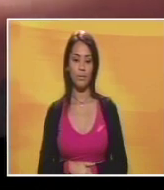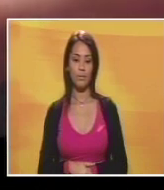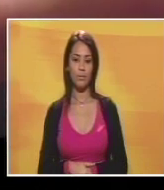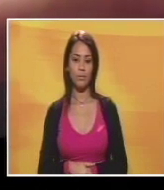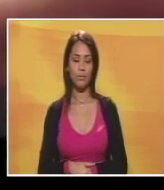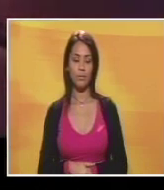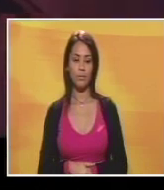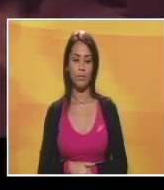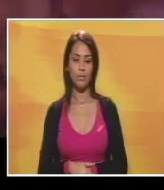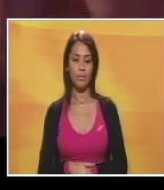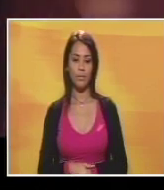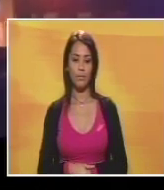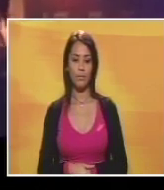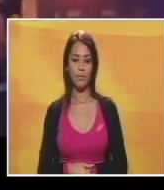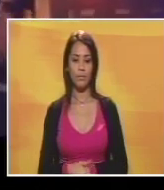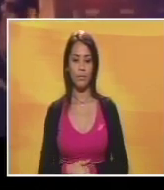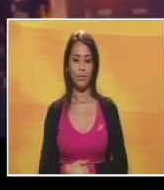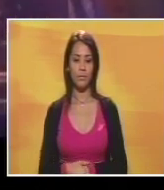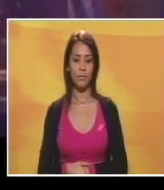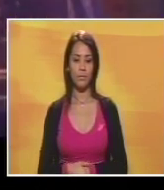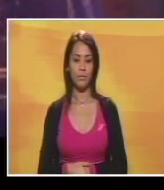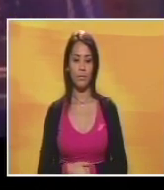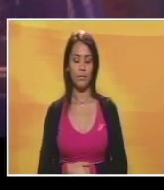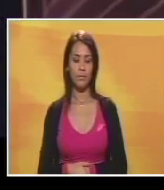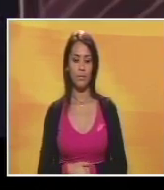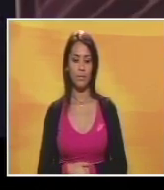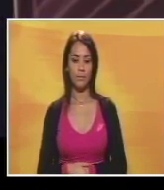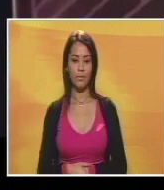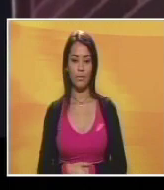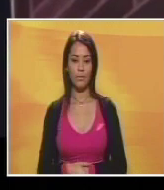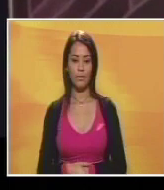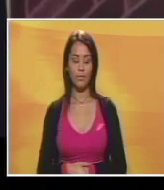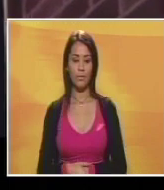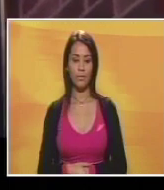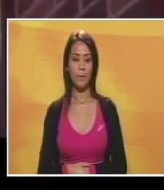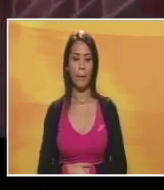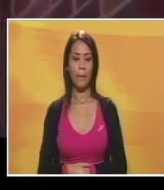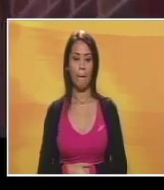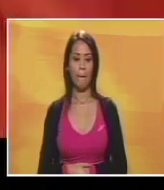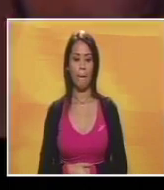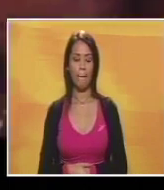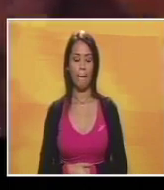hacíamos. Recuerdas mi habilidad, como en la cama te ponía a temblar.